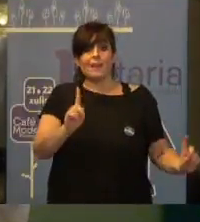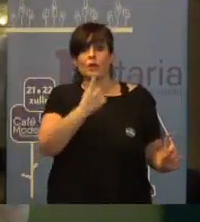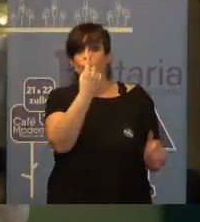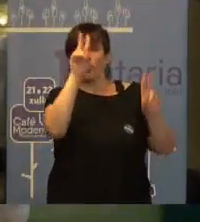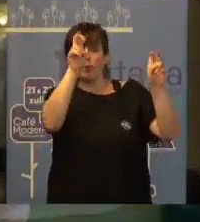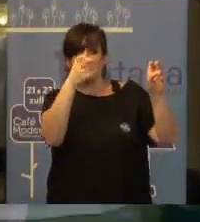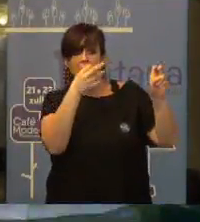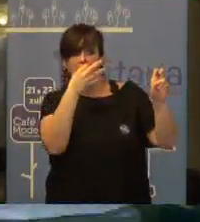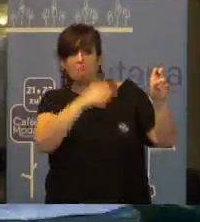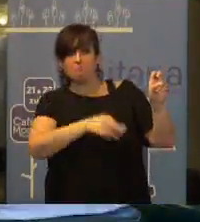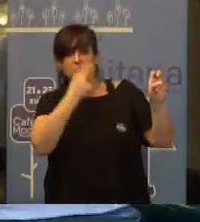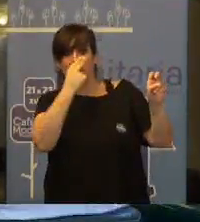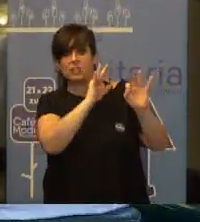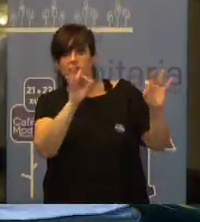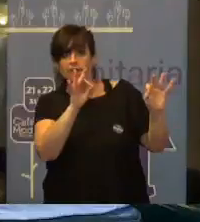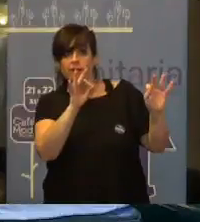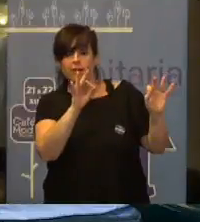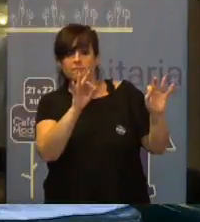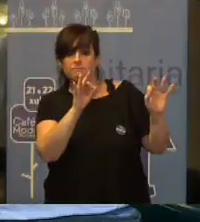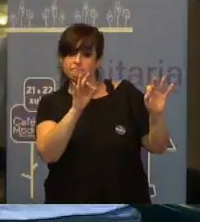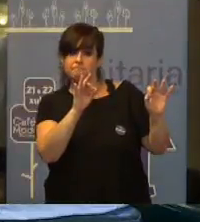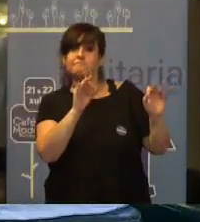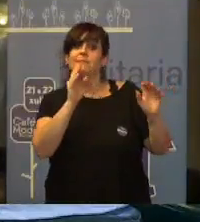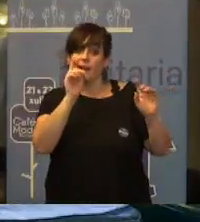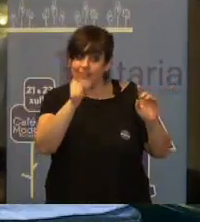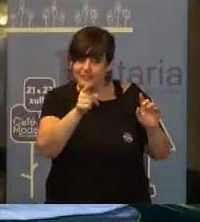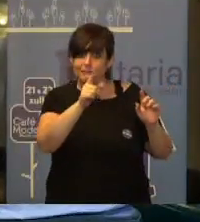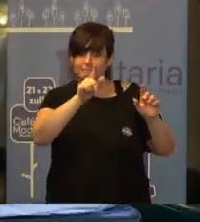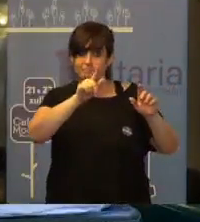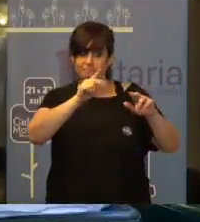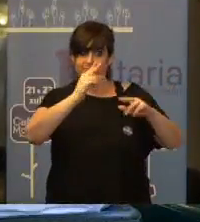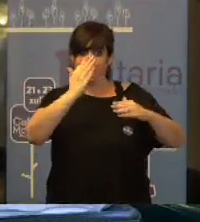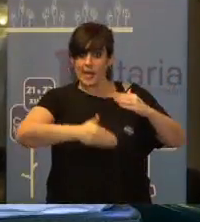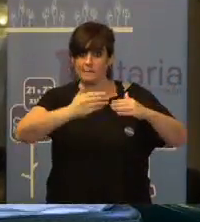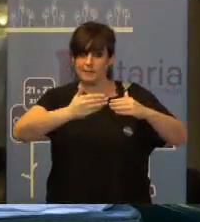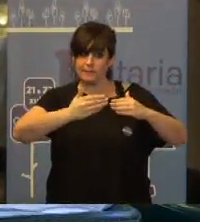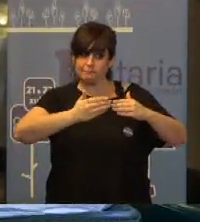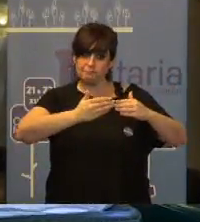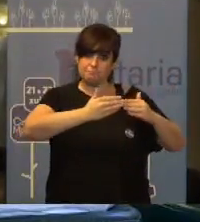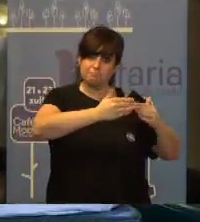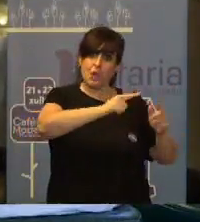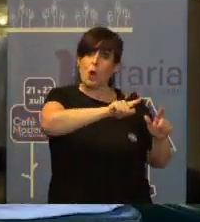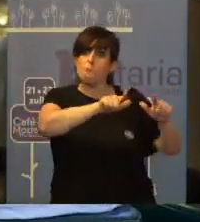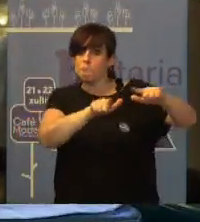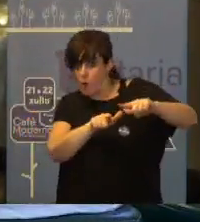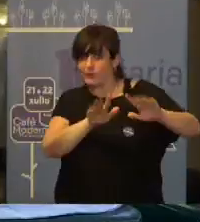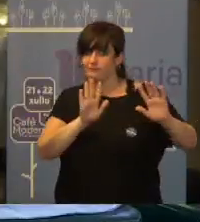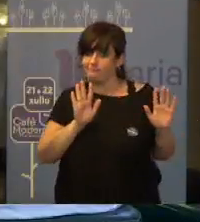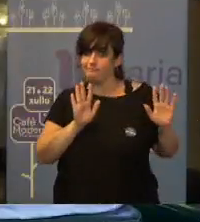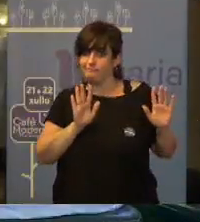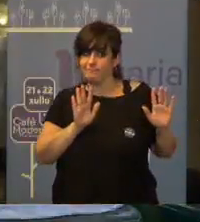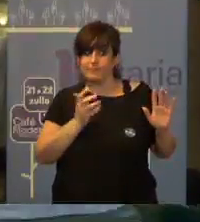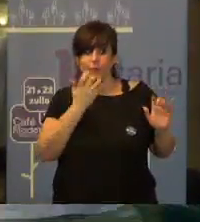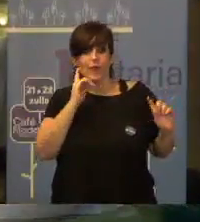interesa, movamos o marco, vale? Eu creo que un pouco no que decíades vos, cando un tema non nos